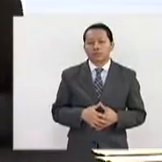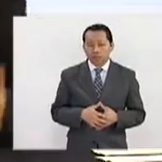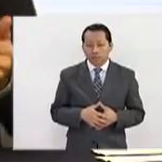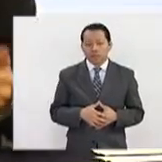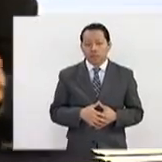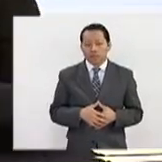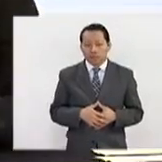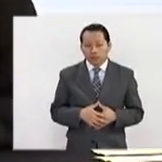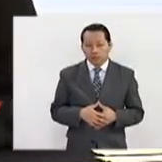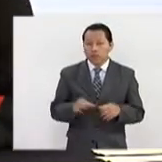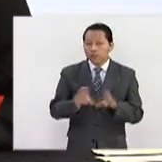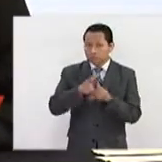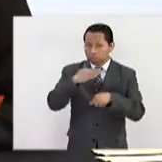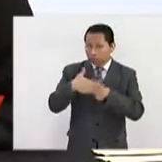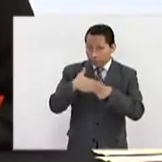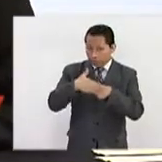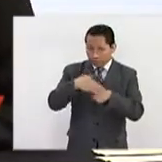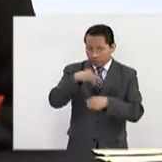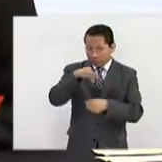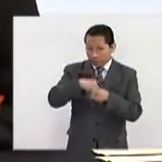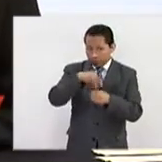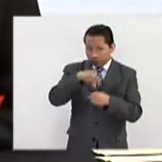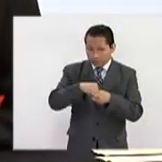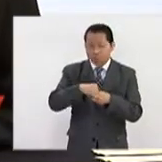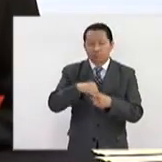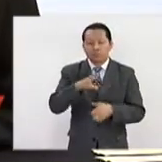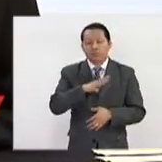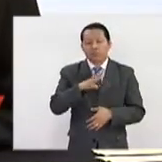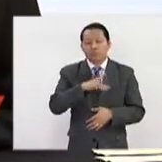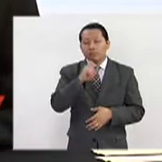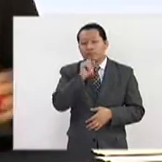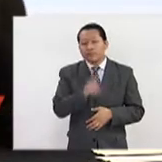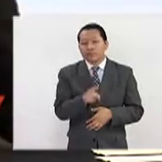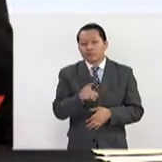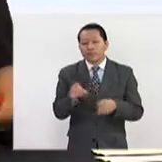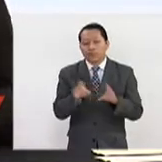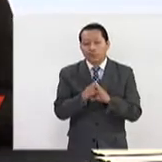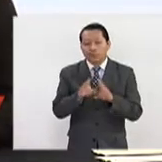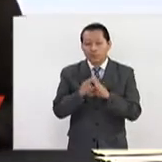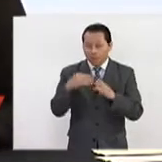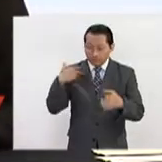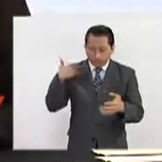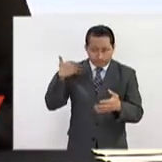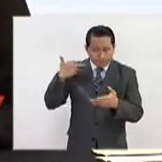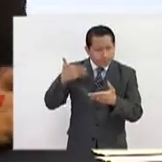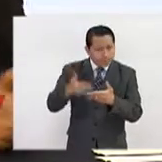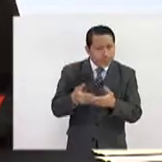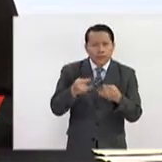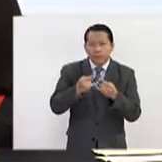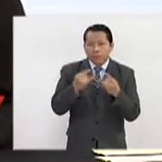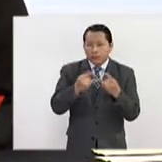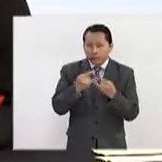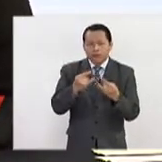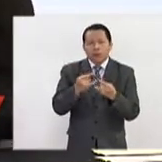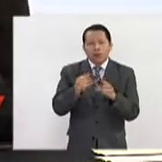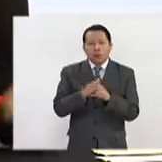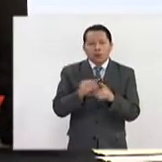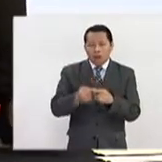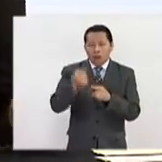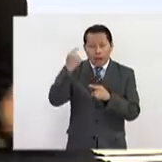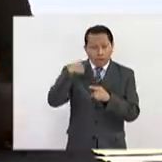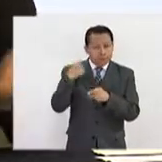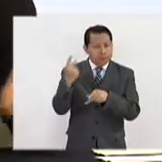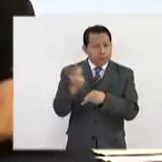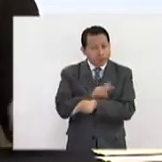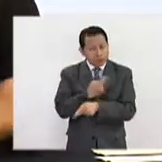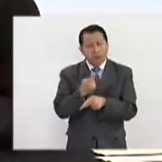Recapitular de cara a la elección que estamos enfrentando, la evolución histórica de dónde venimos y que nos ha